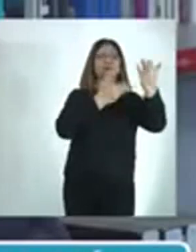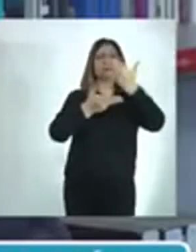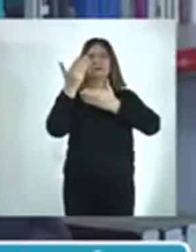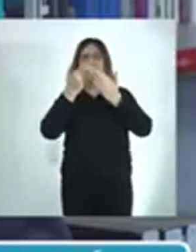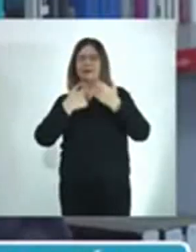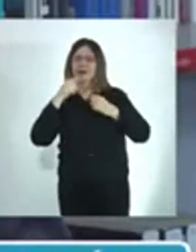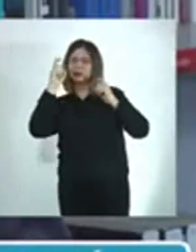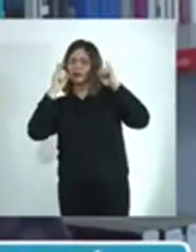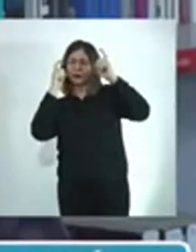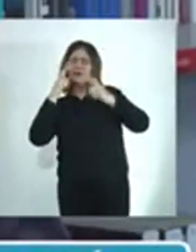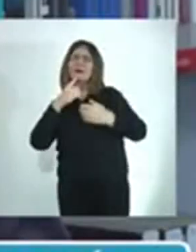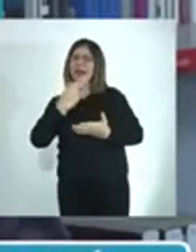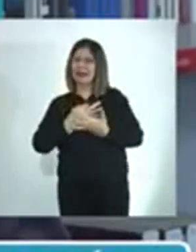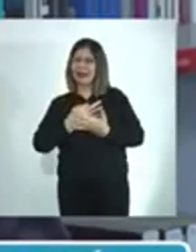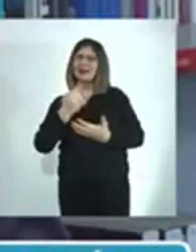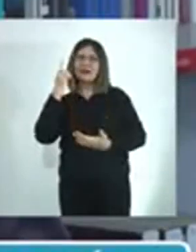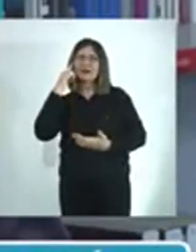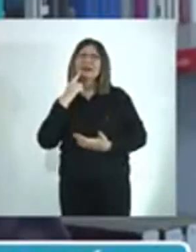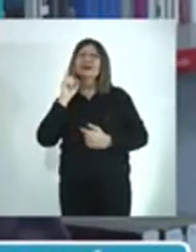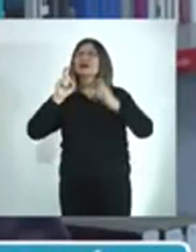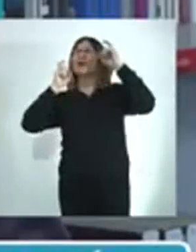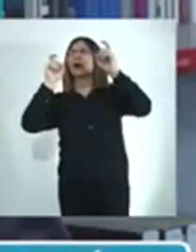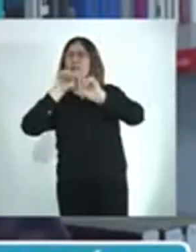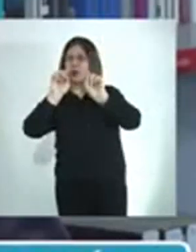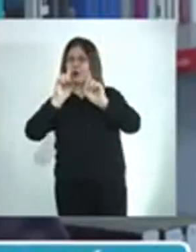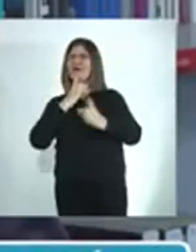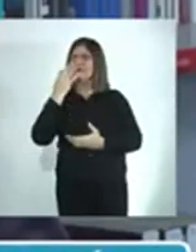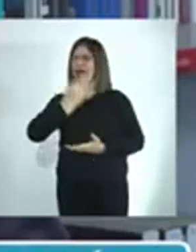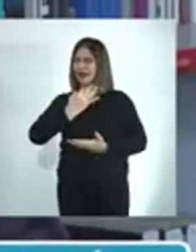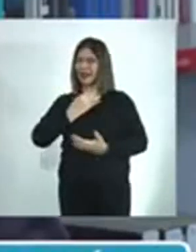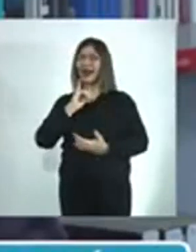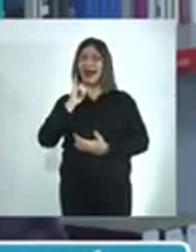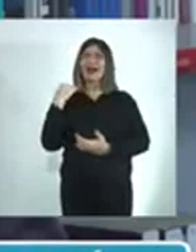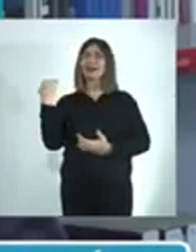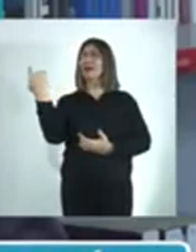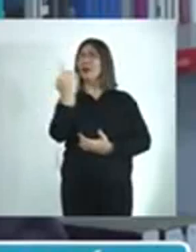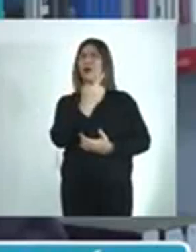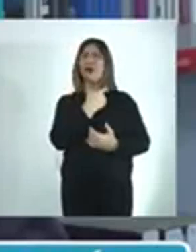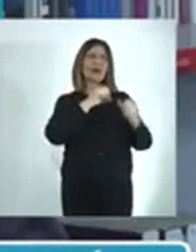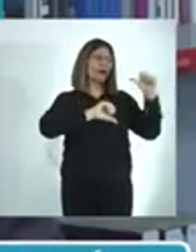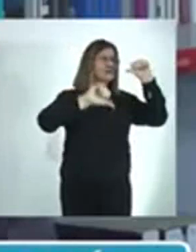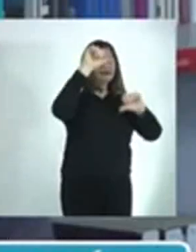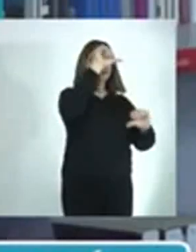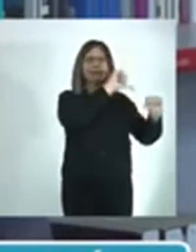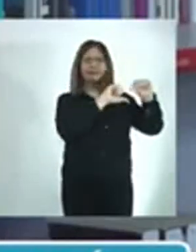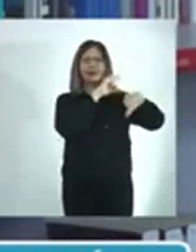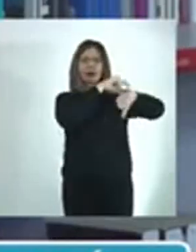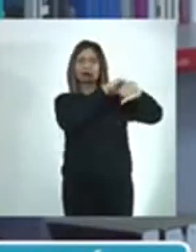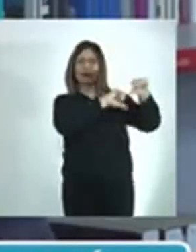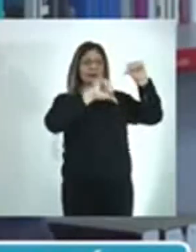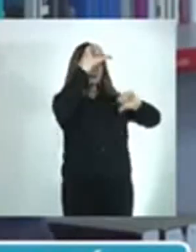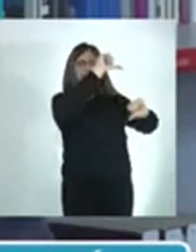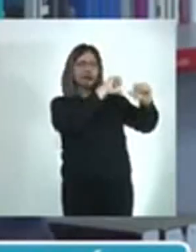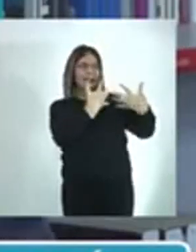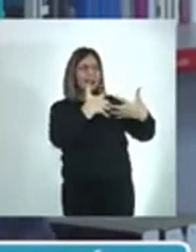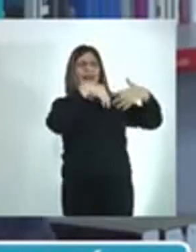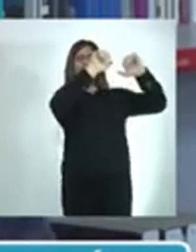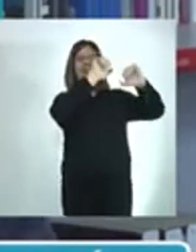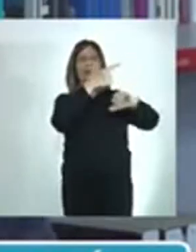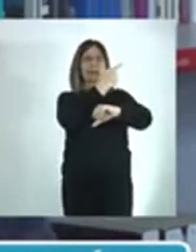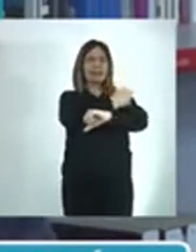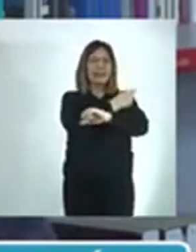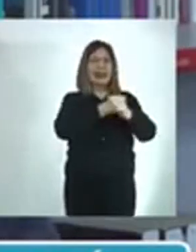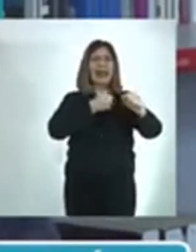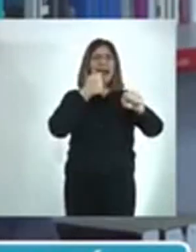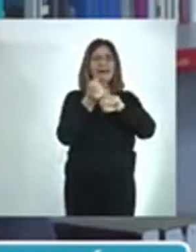deseo. Esto va a pasar. La ciencia va a derrotar al coronavirus. No tengan duda de esto. Lo